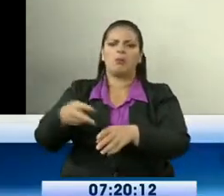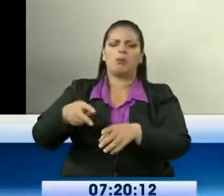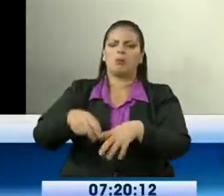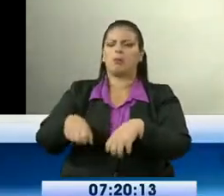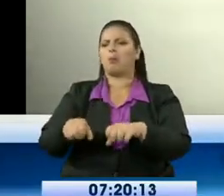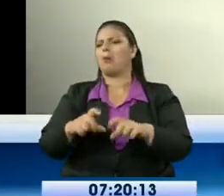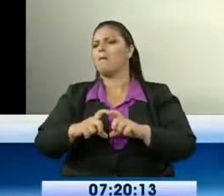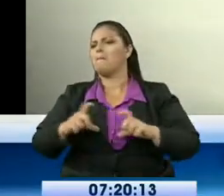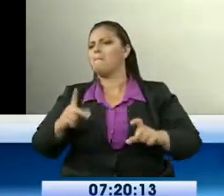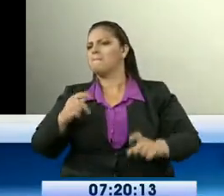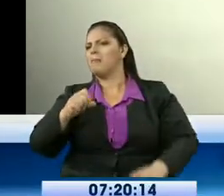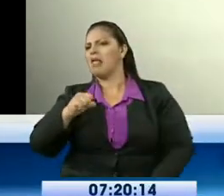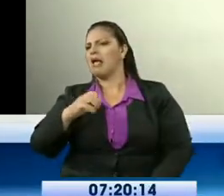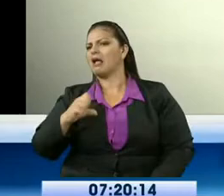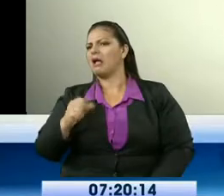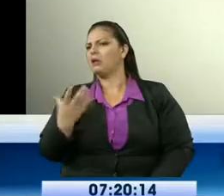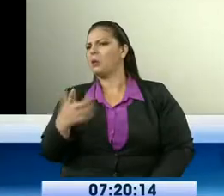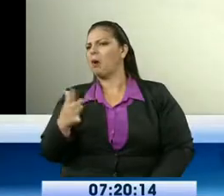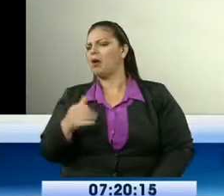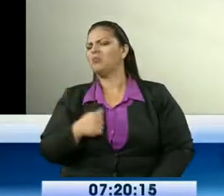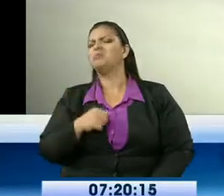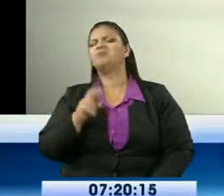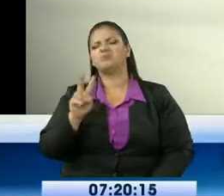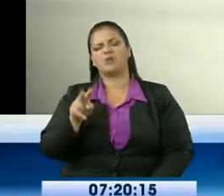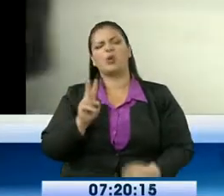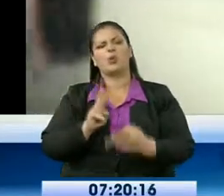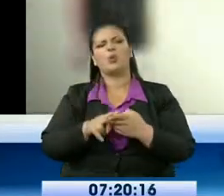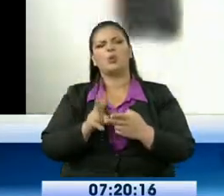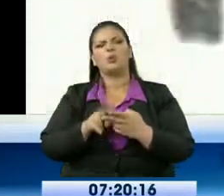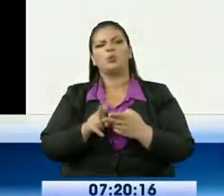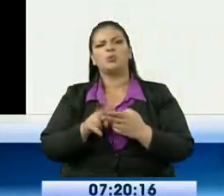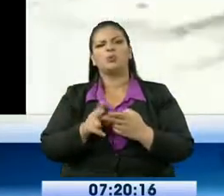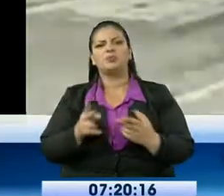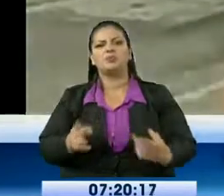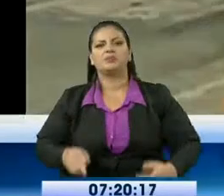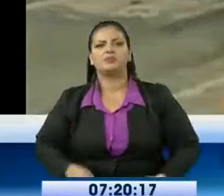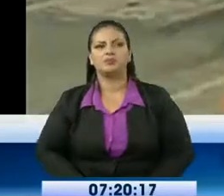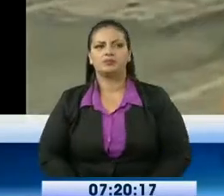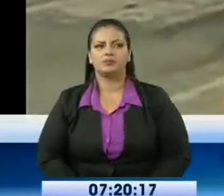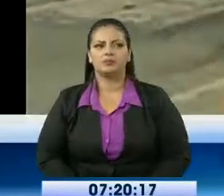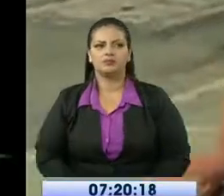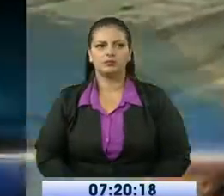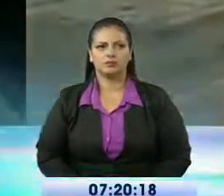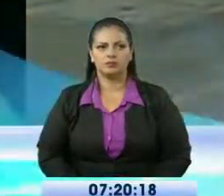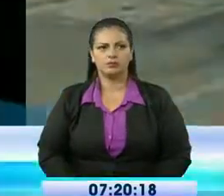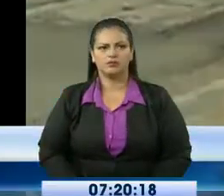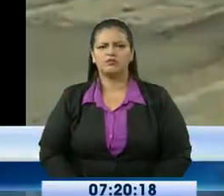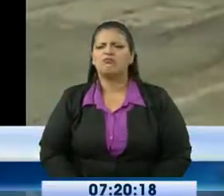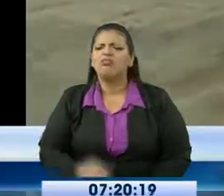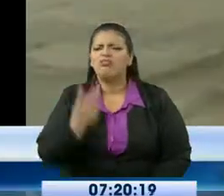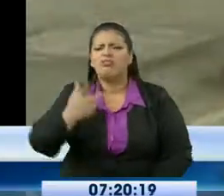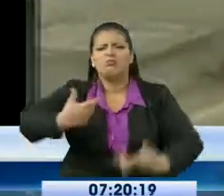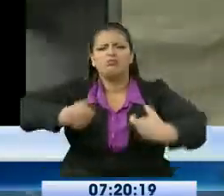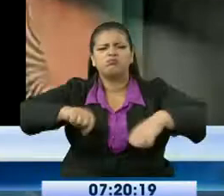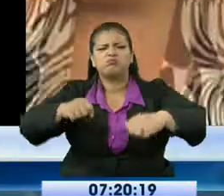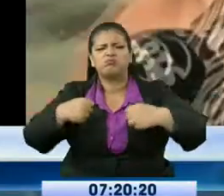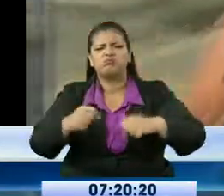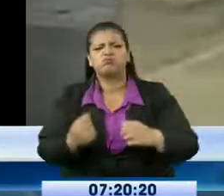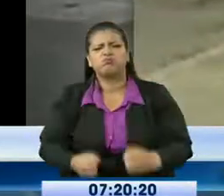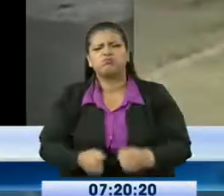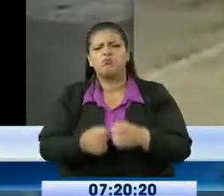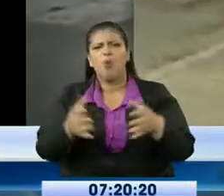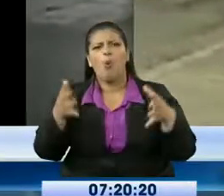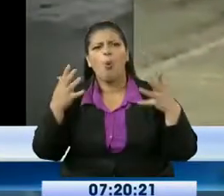mismos que en su mayoría no poseen placas. Andan demasiadas motos sin placa aquí en el